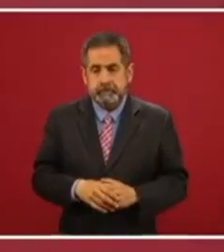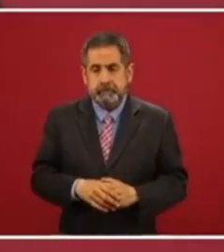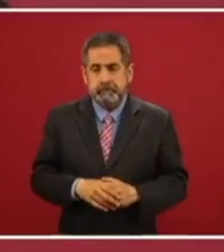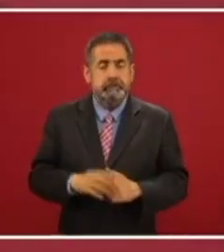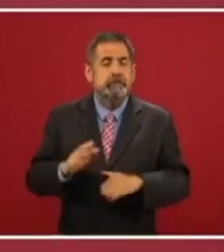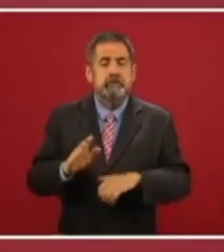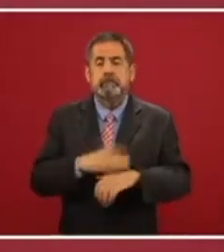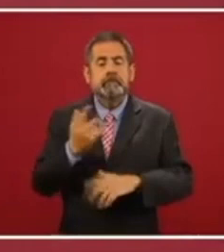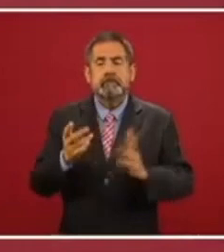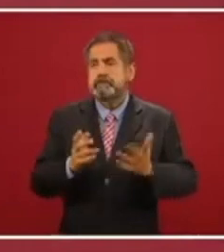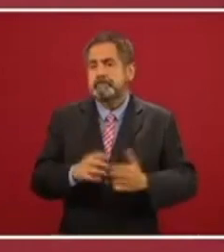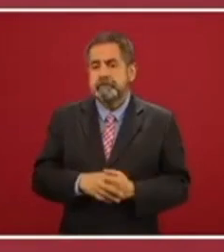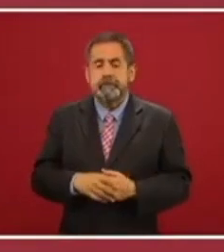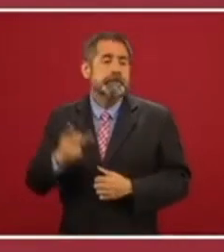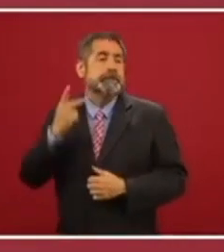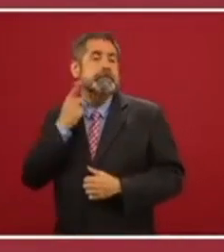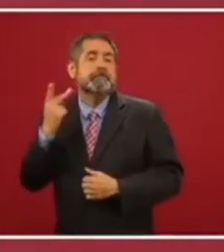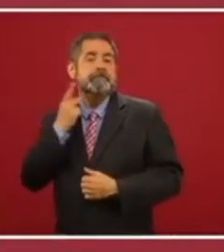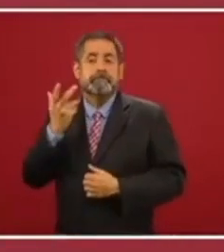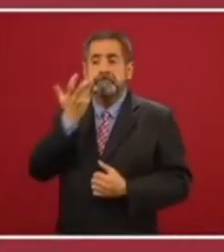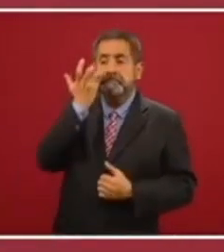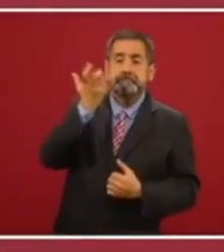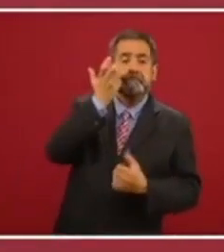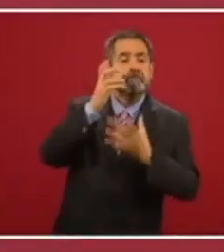por cuestiones políticas,